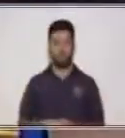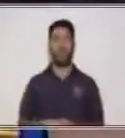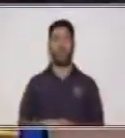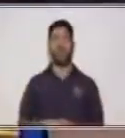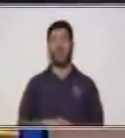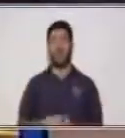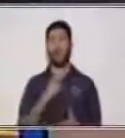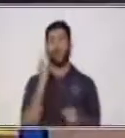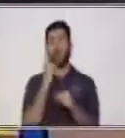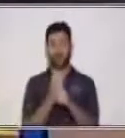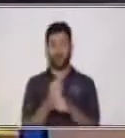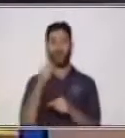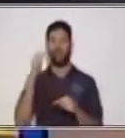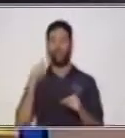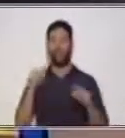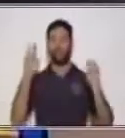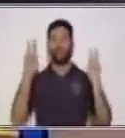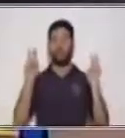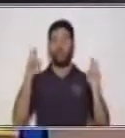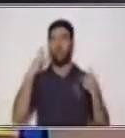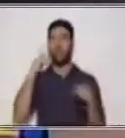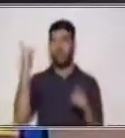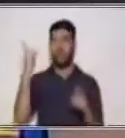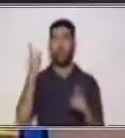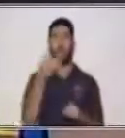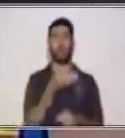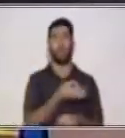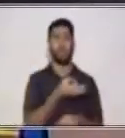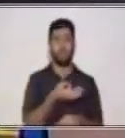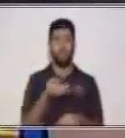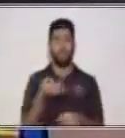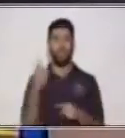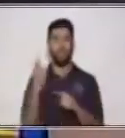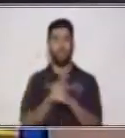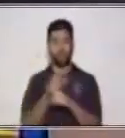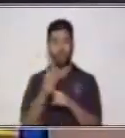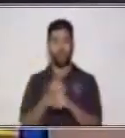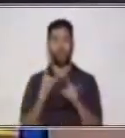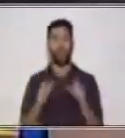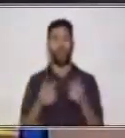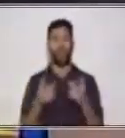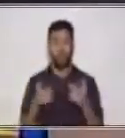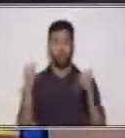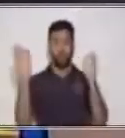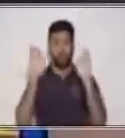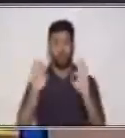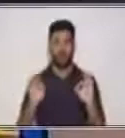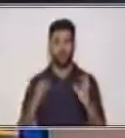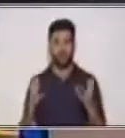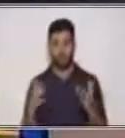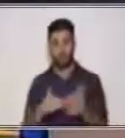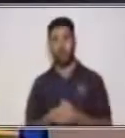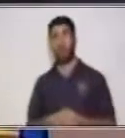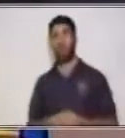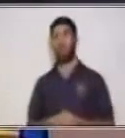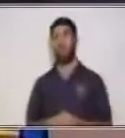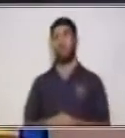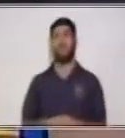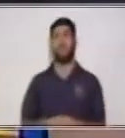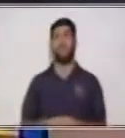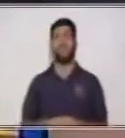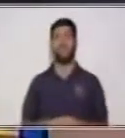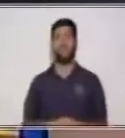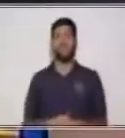El uso de las monedas, la lectura y la escritura de monedas.